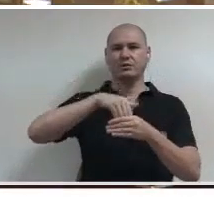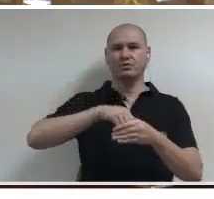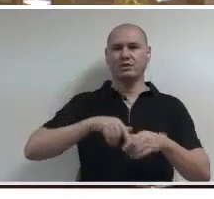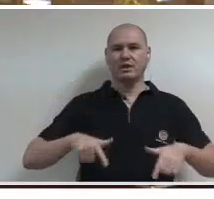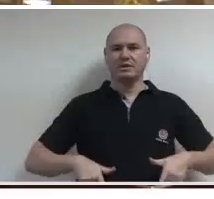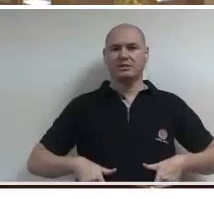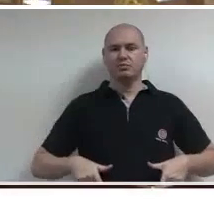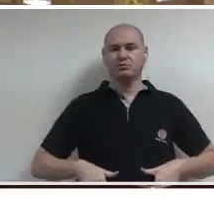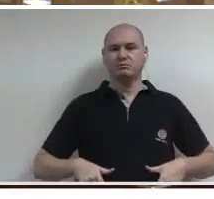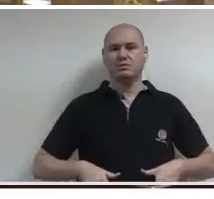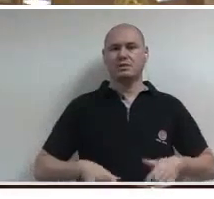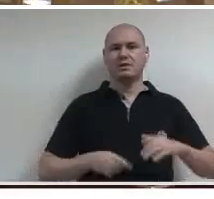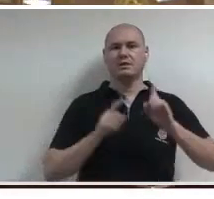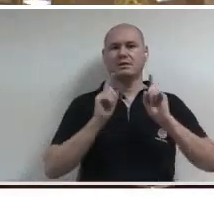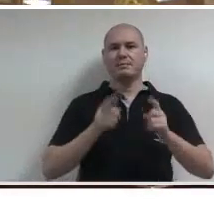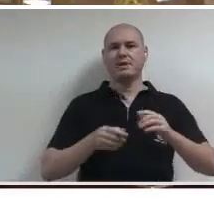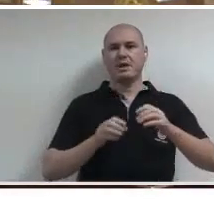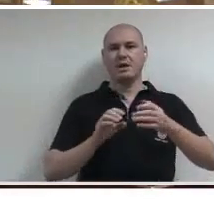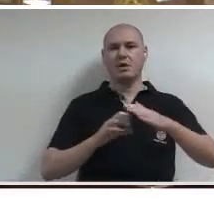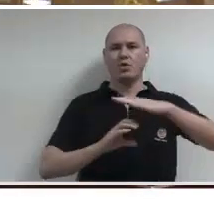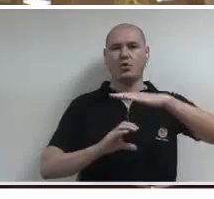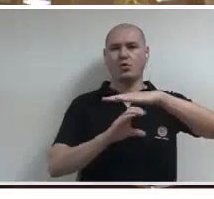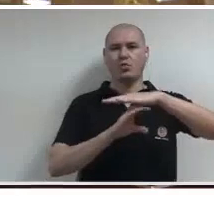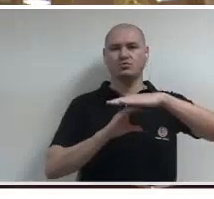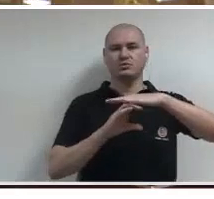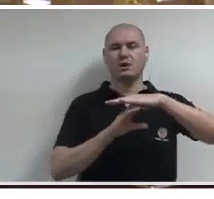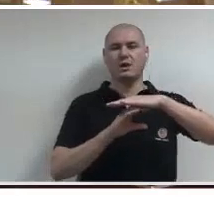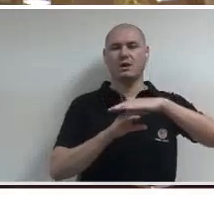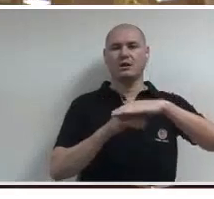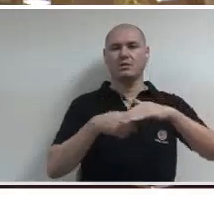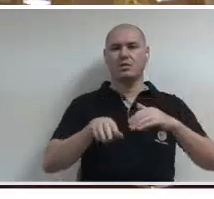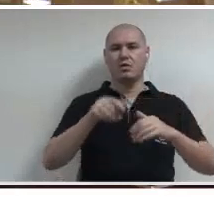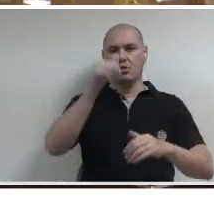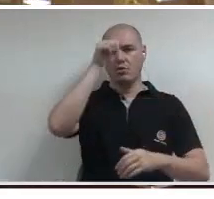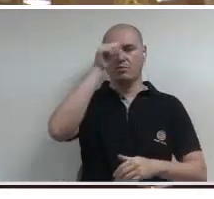44-30 de noviembre 2020 UPP, Oñemo Asamieta, Opecheramo